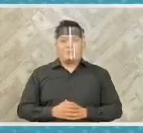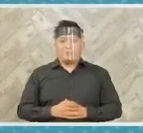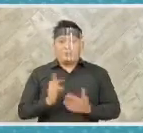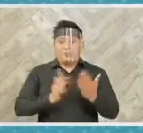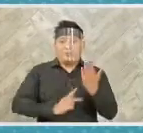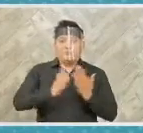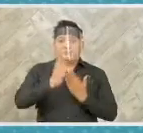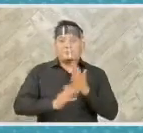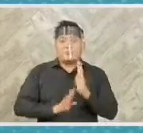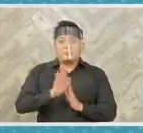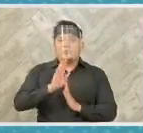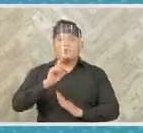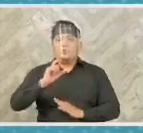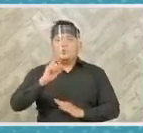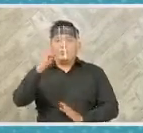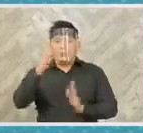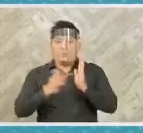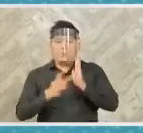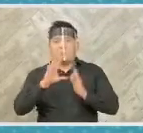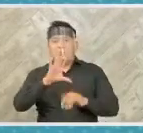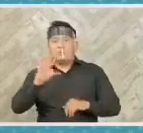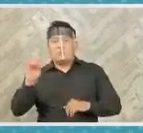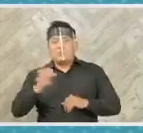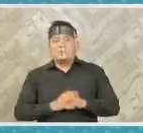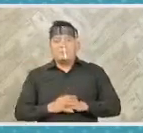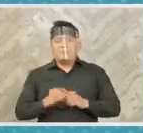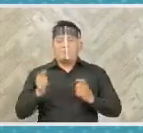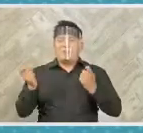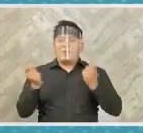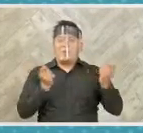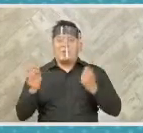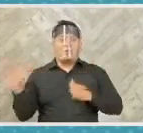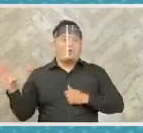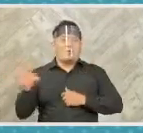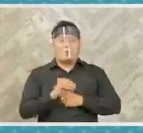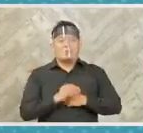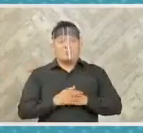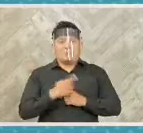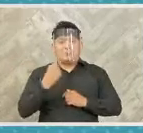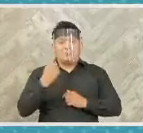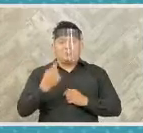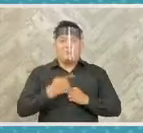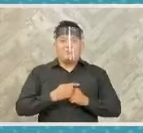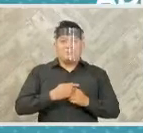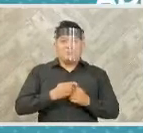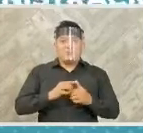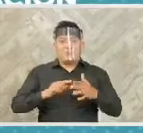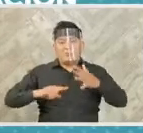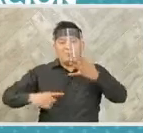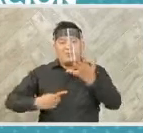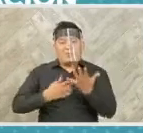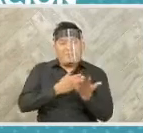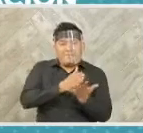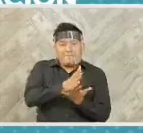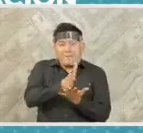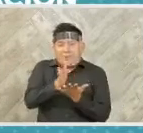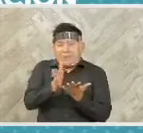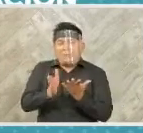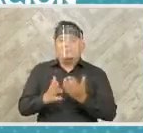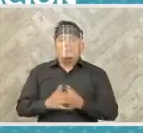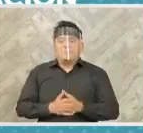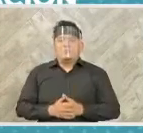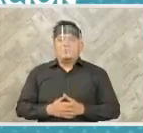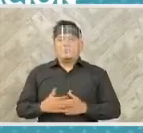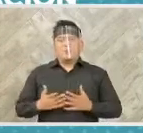Cúcuta 2050 Estrategia de Todos está conformado por 6 líneas estratégicas que orientan las acciones de